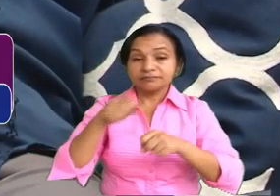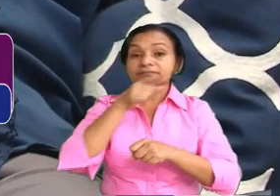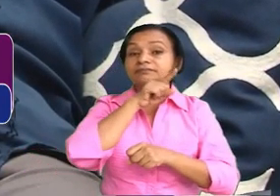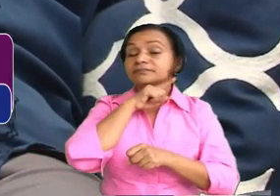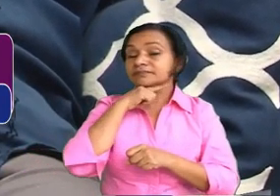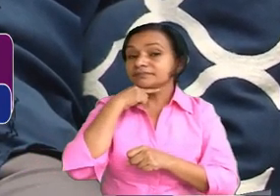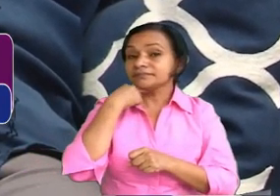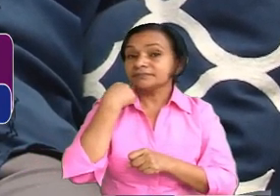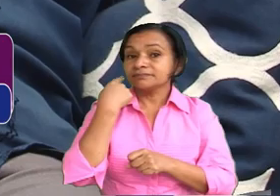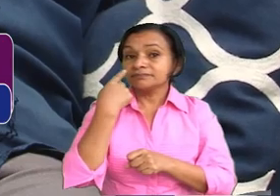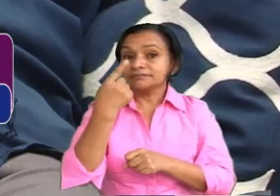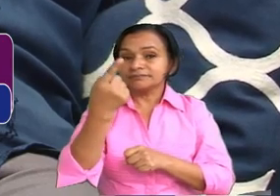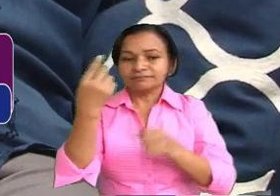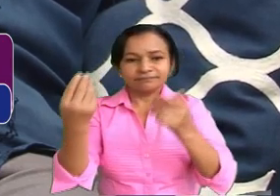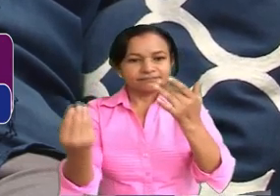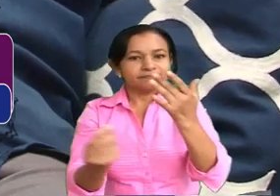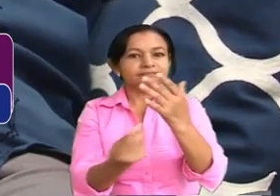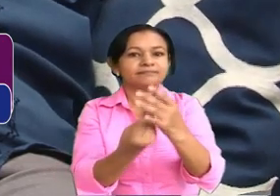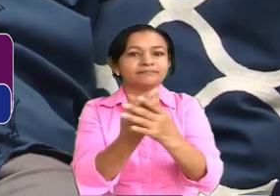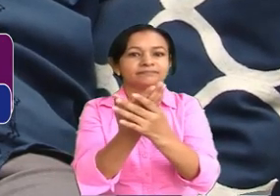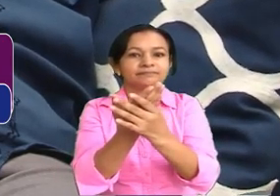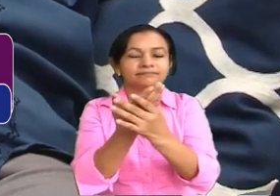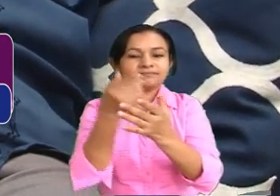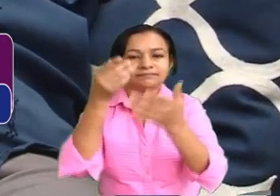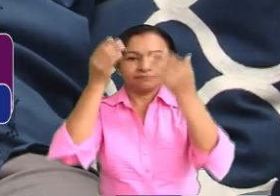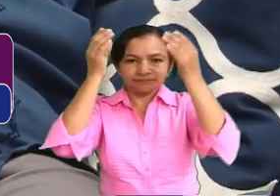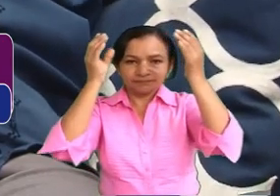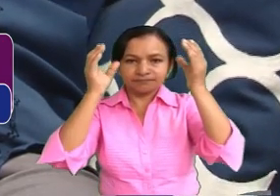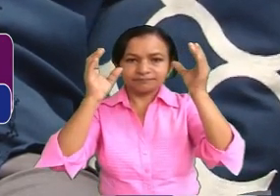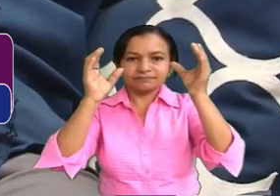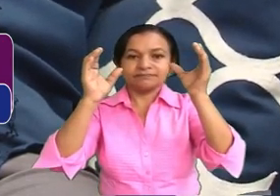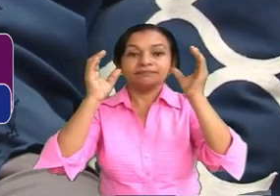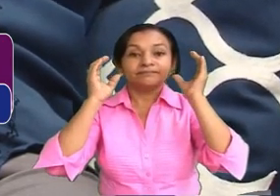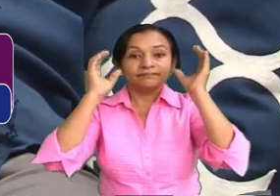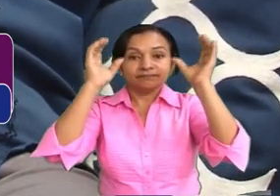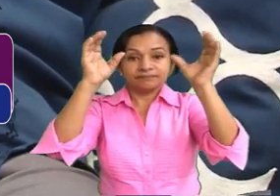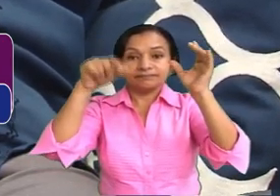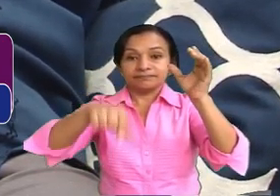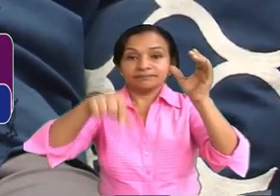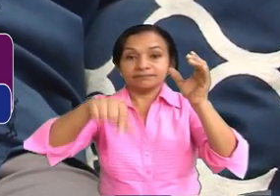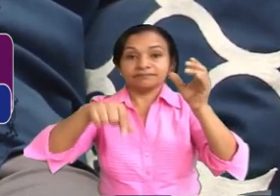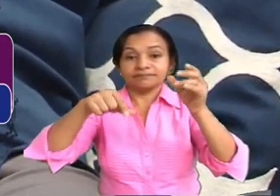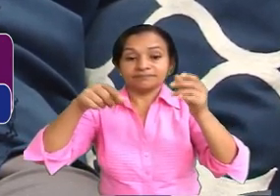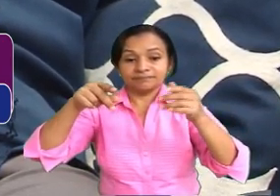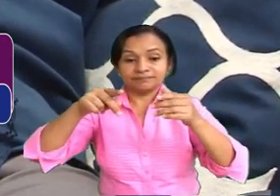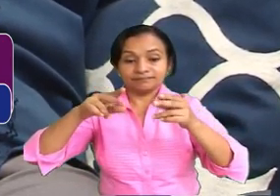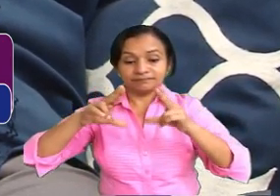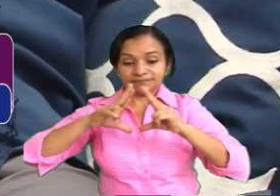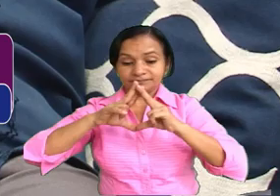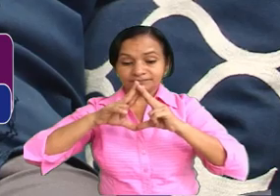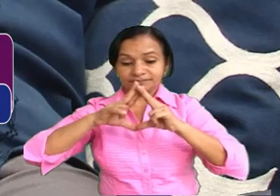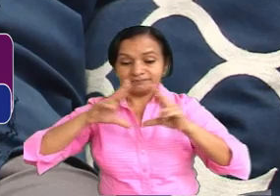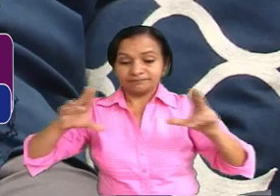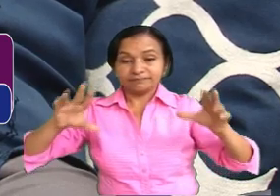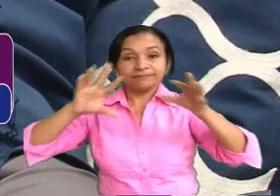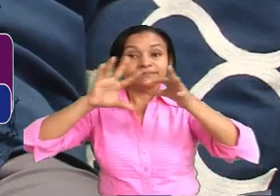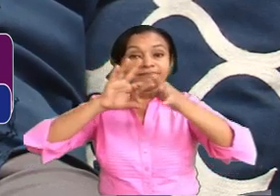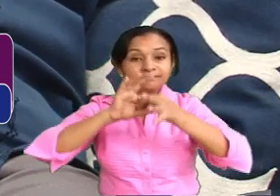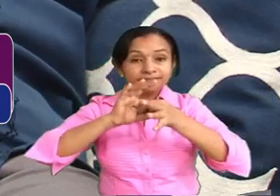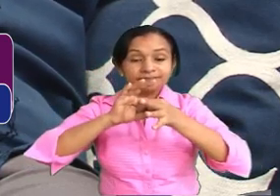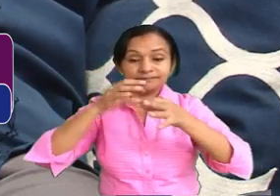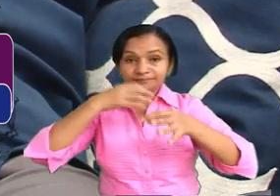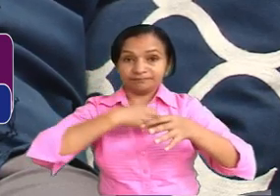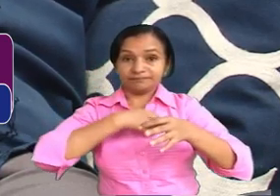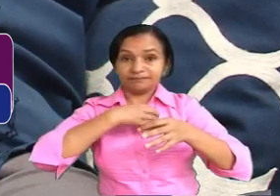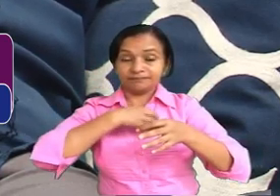verdadera integración de la costa Caribe al Pacífico, que es lo que nosotros los costeños,